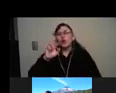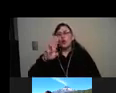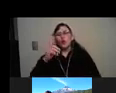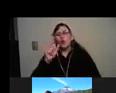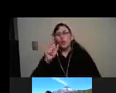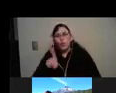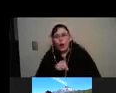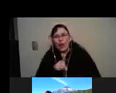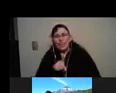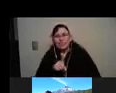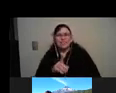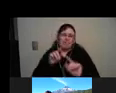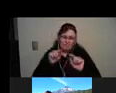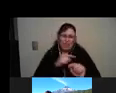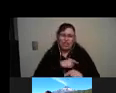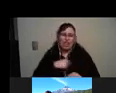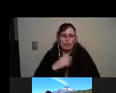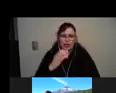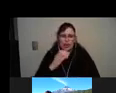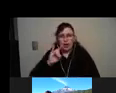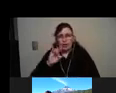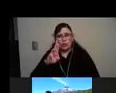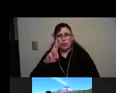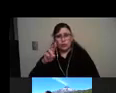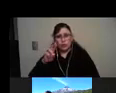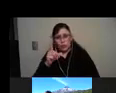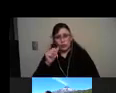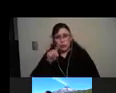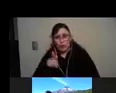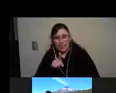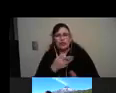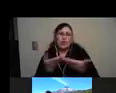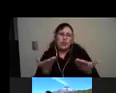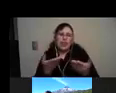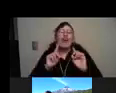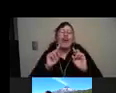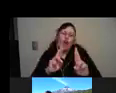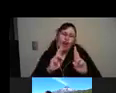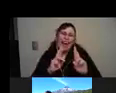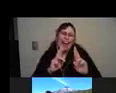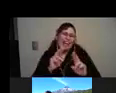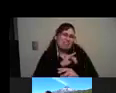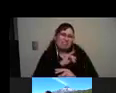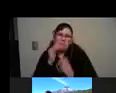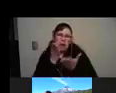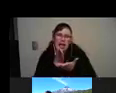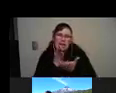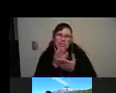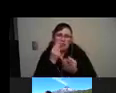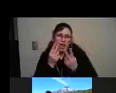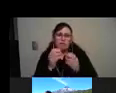Entonces, les propongo que dentro de lo que quede del día, la cátedra de hoy va a terminar más temprano,